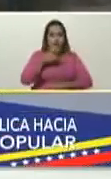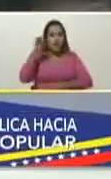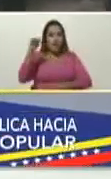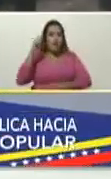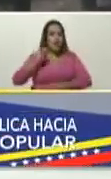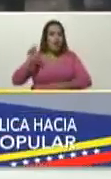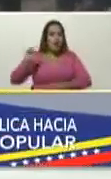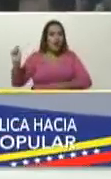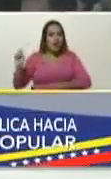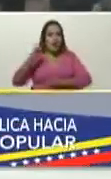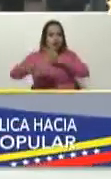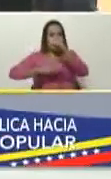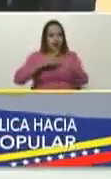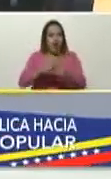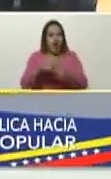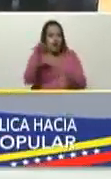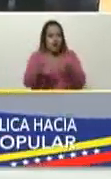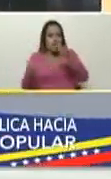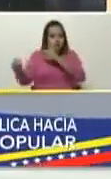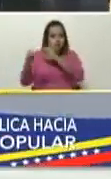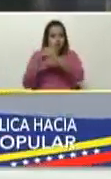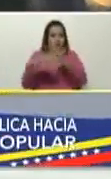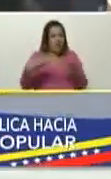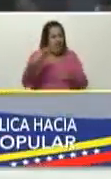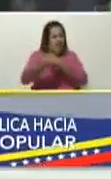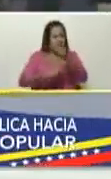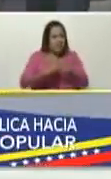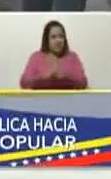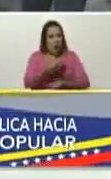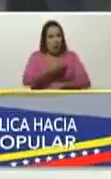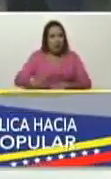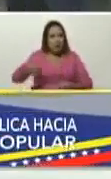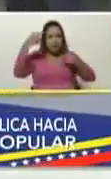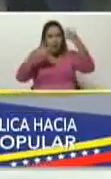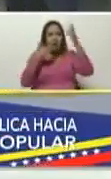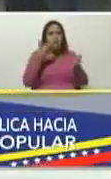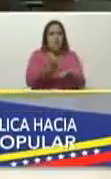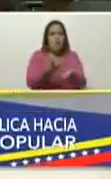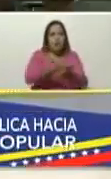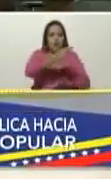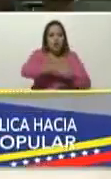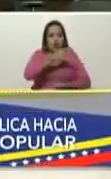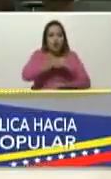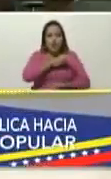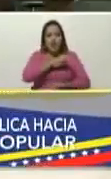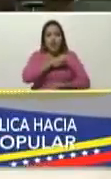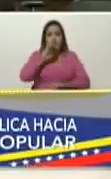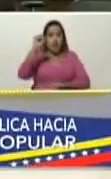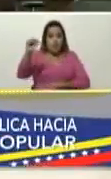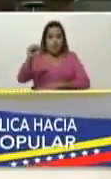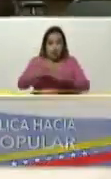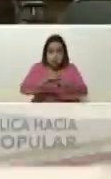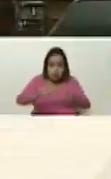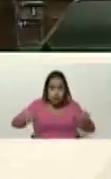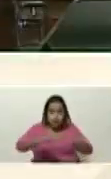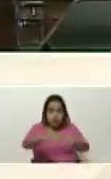universal de la justicia y la igualdad que hizo el comandante Chávez fue la propuesta del socialismo territorial.